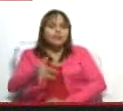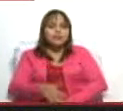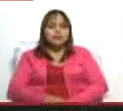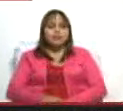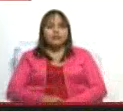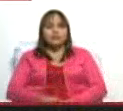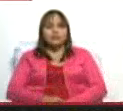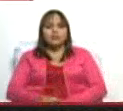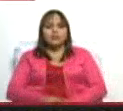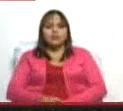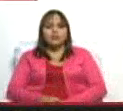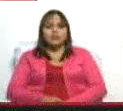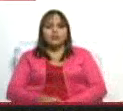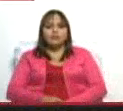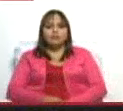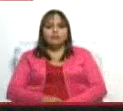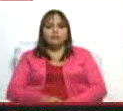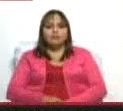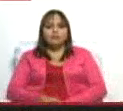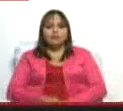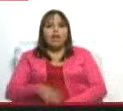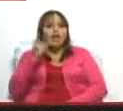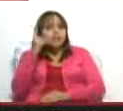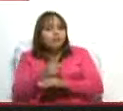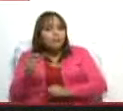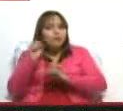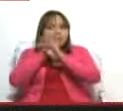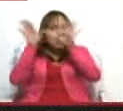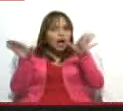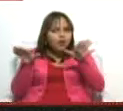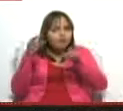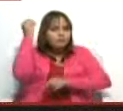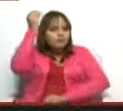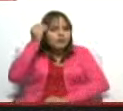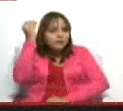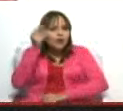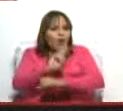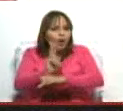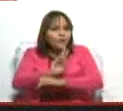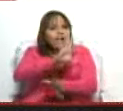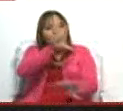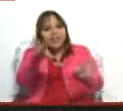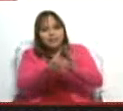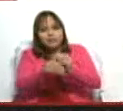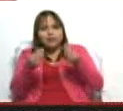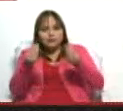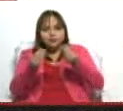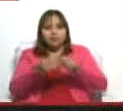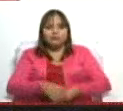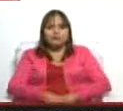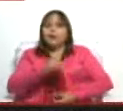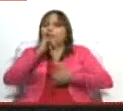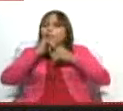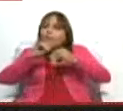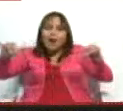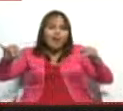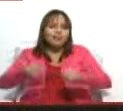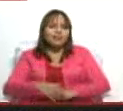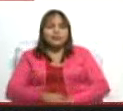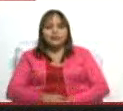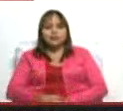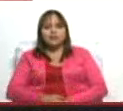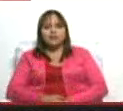tenemos que ser, nosotros tenemos que tener la habilidad para adaptarnos a la situación, informar. Cuando uno